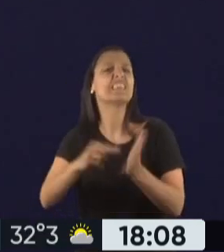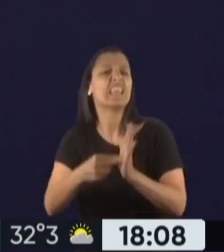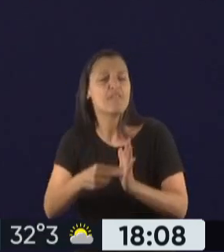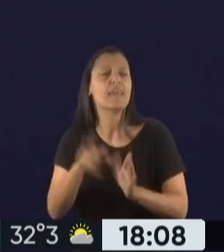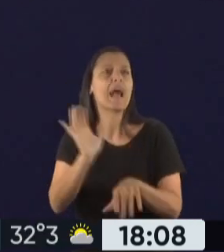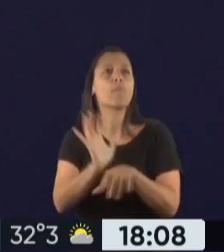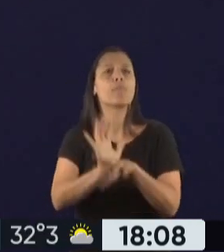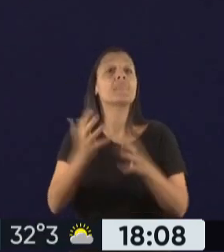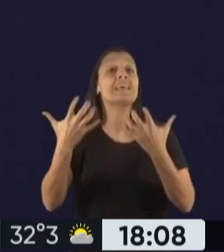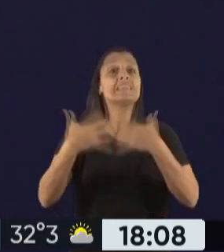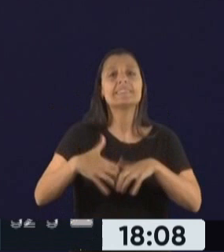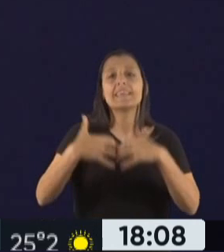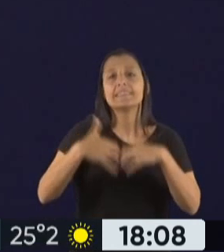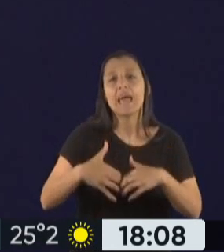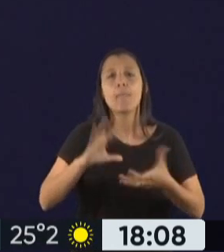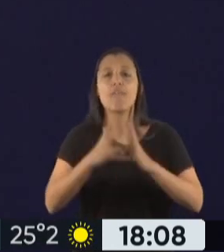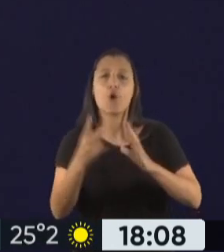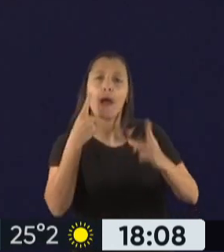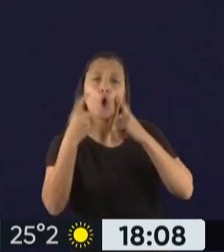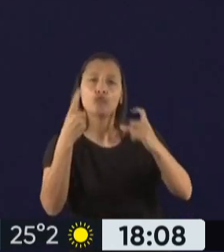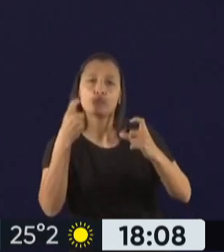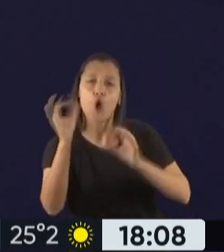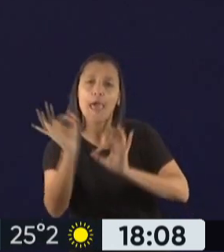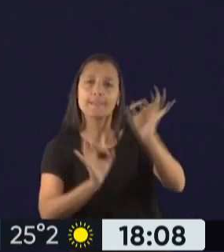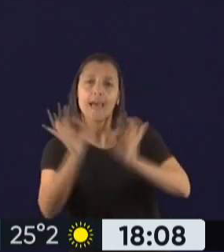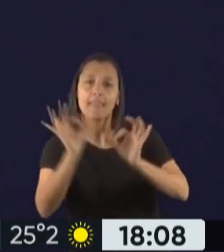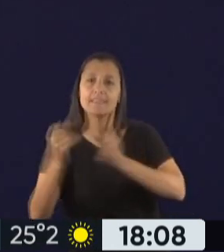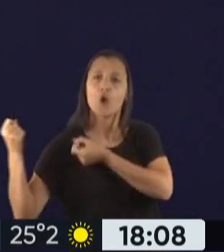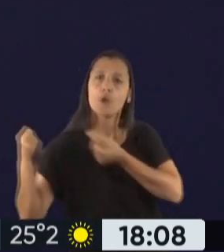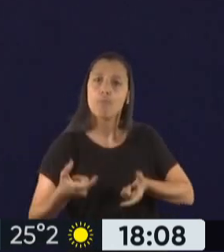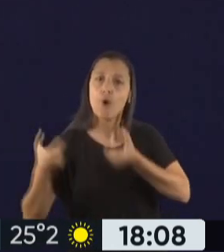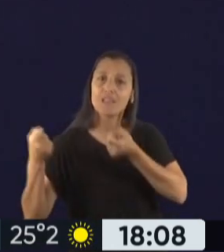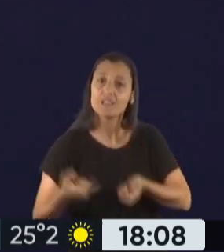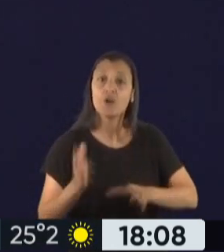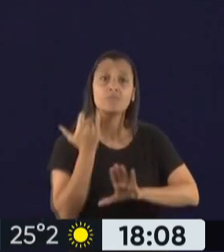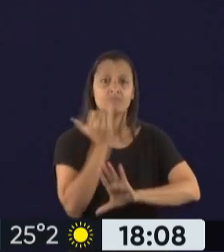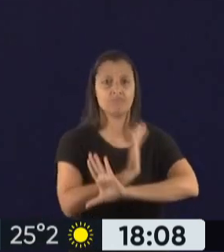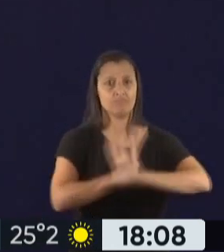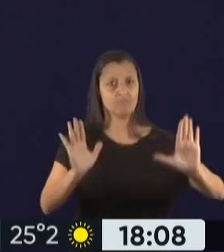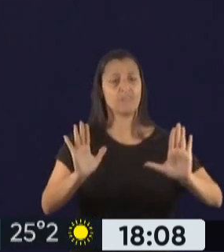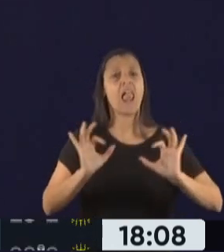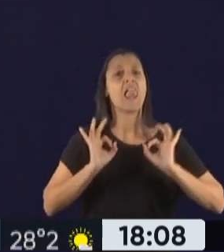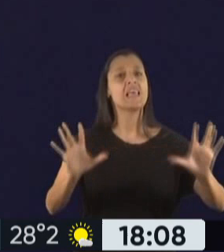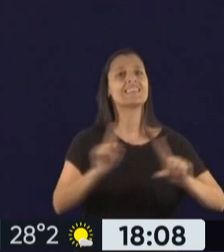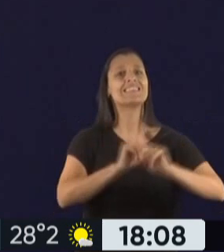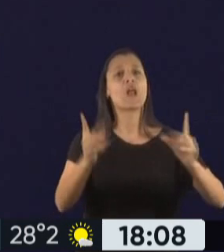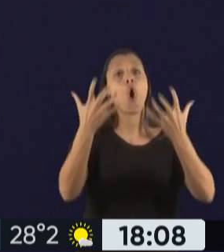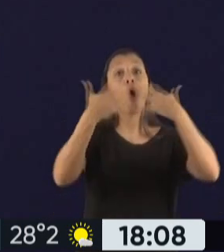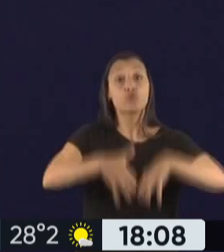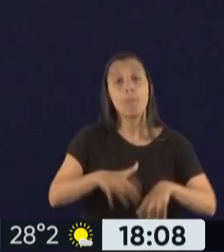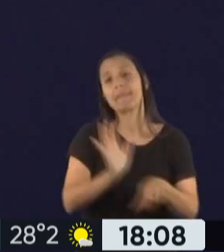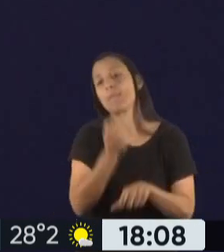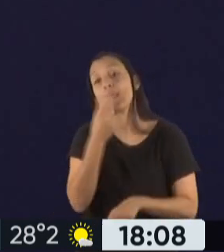sistema de registro estadístico ya no va a haber licencias no automáticas quien decida